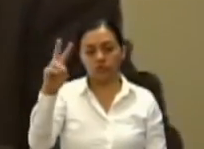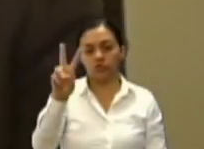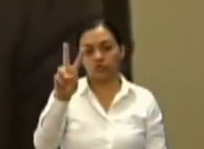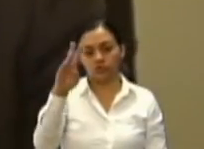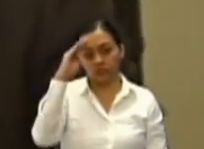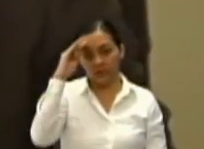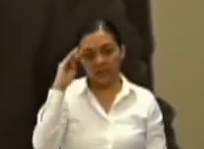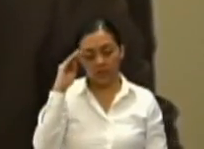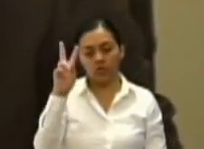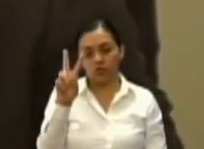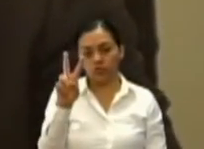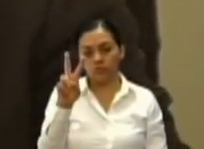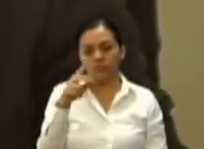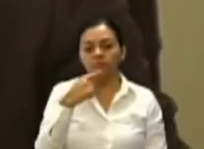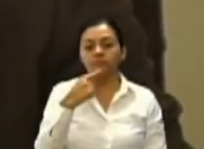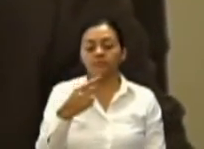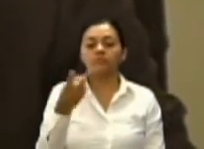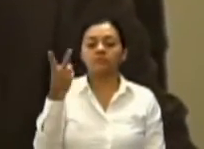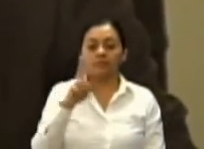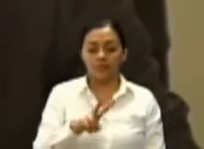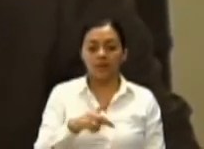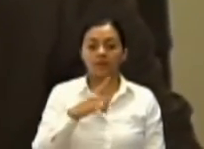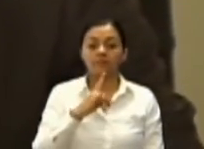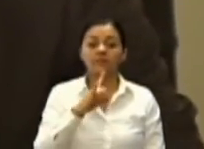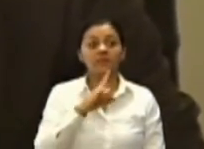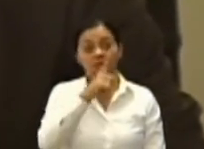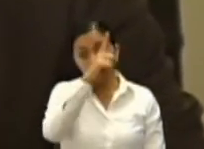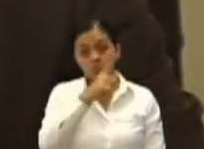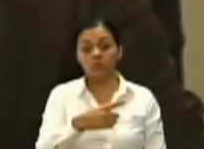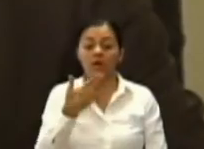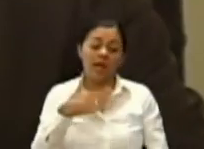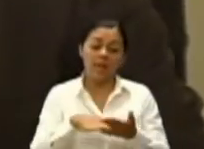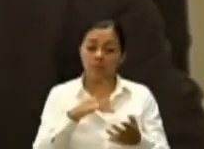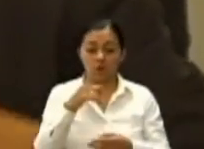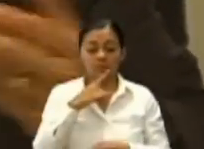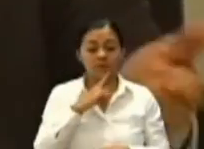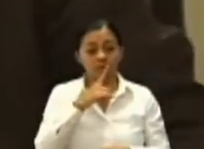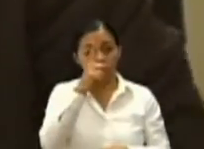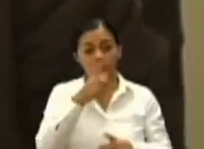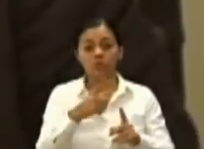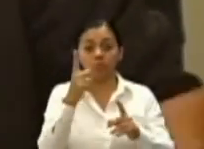policía de eeuu lo que le pasó